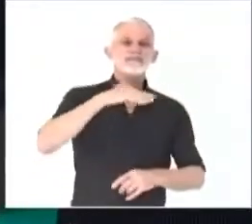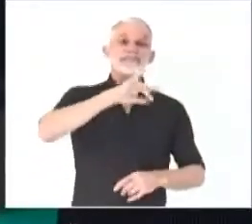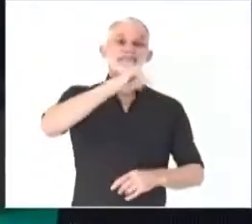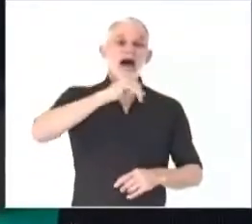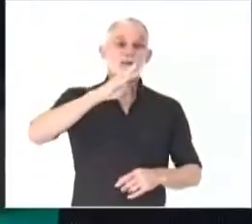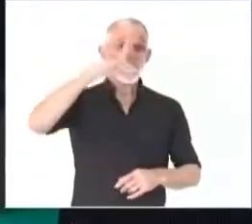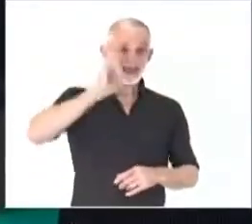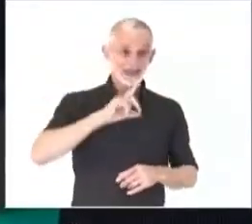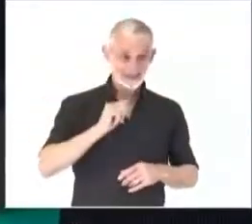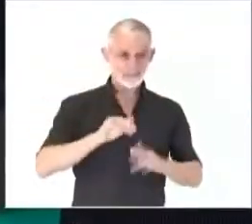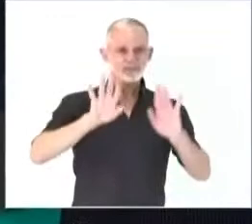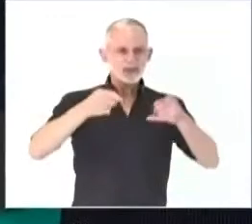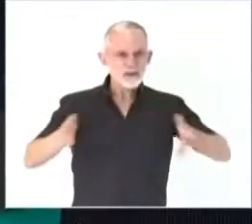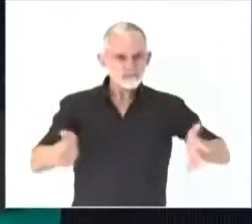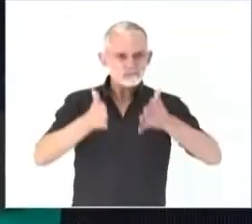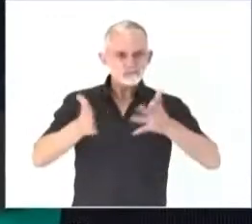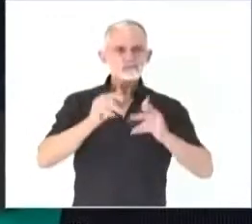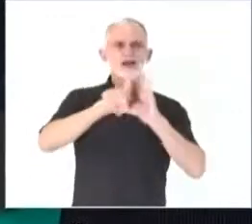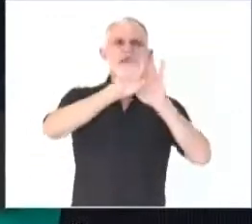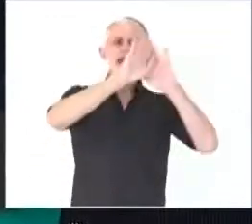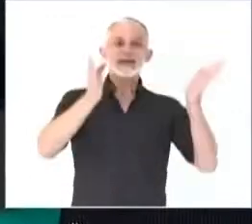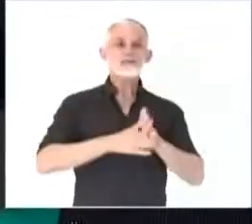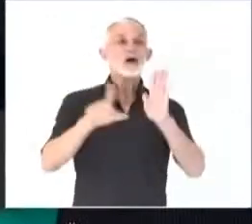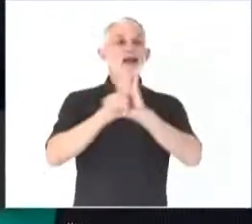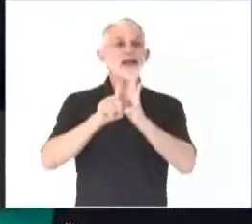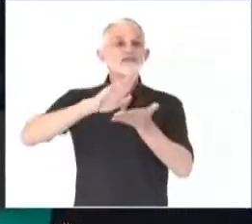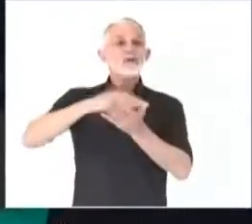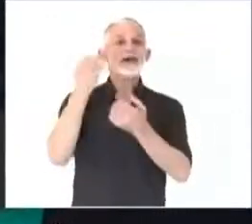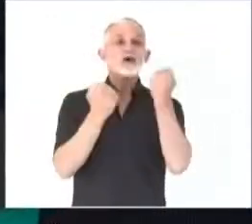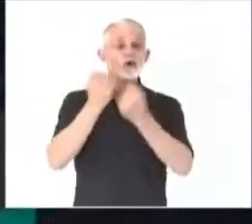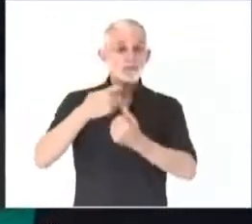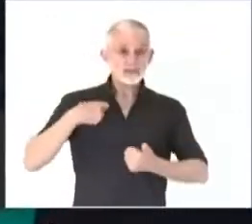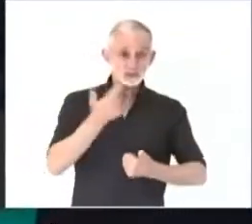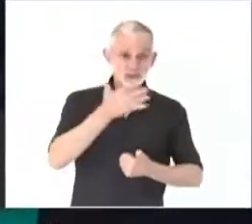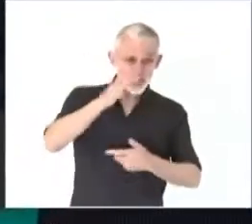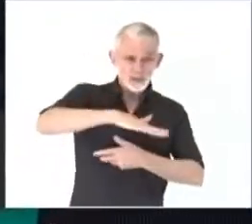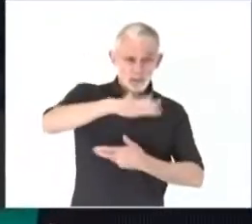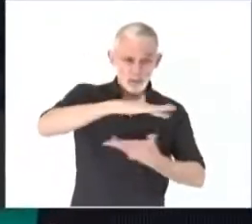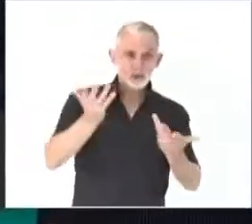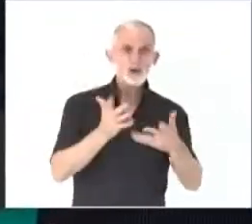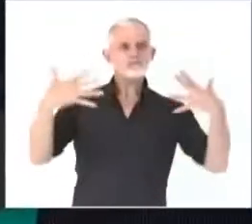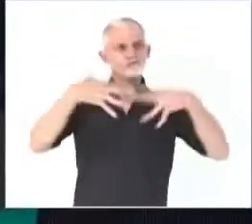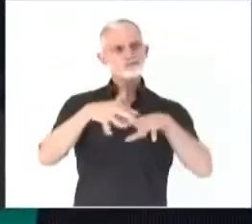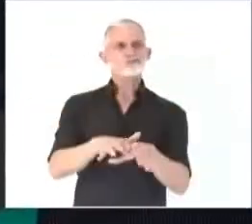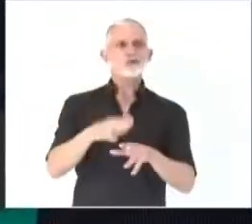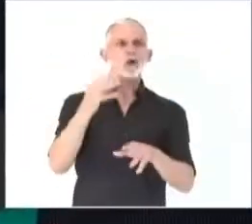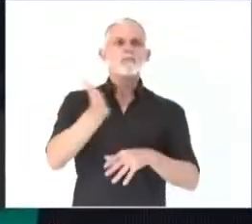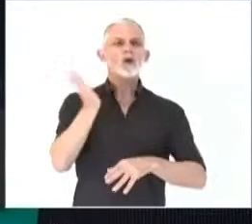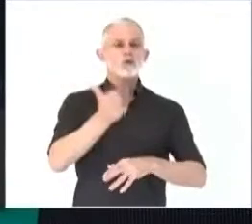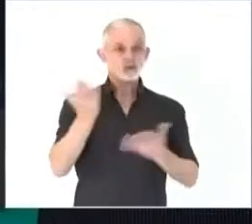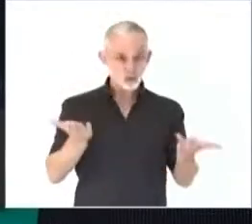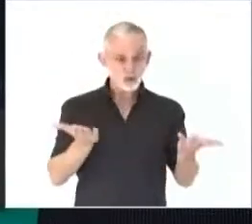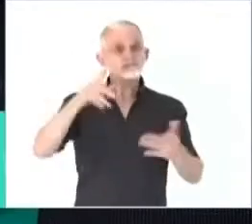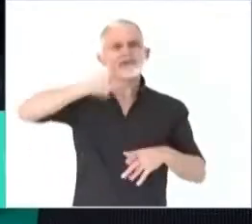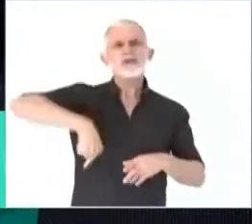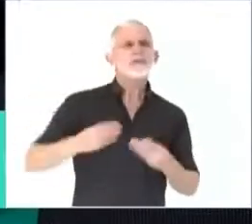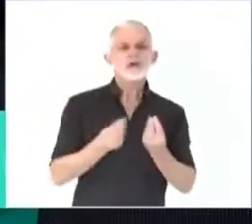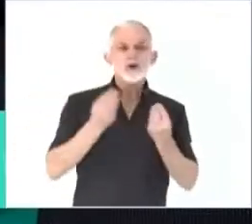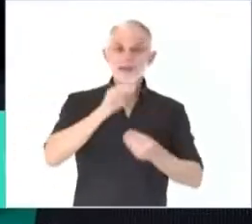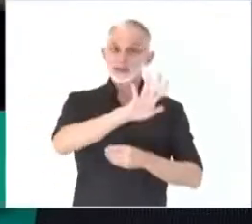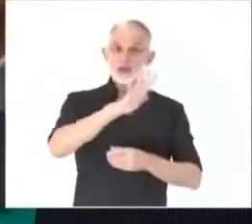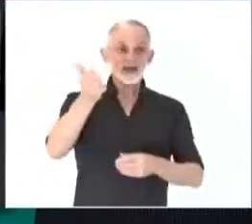también impulsamos desde la legislatura la ley de economía social y popular y la interacción productiva y Qué generó eso que